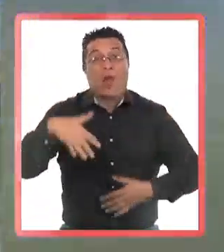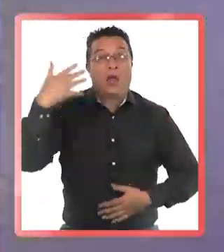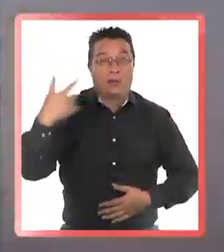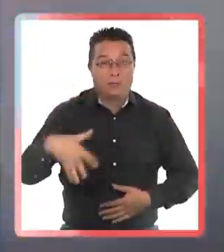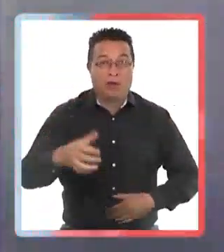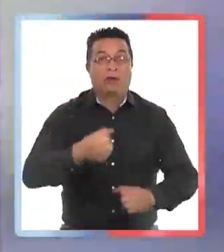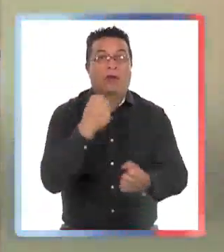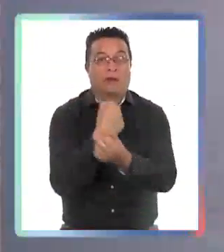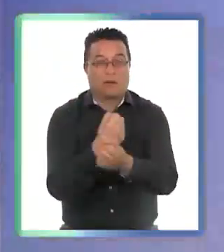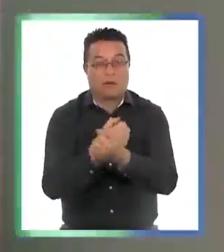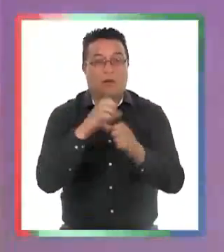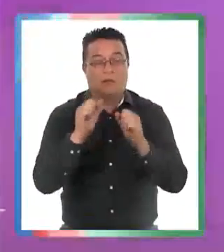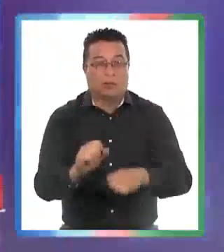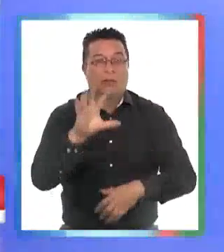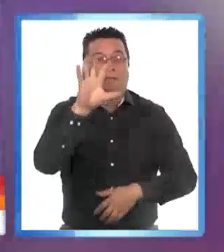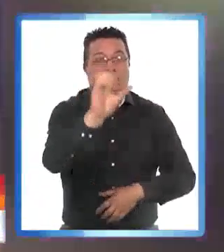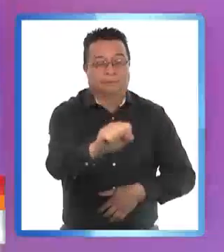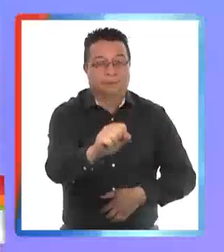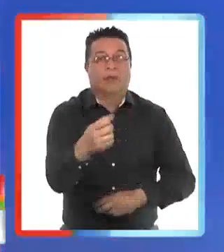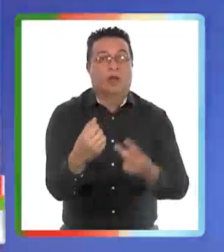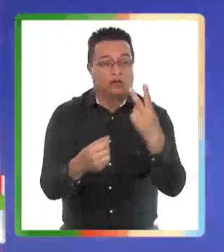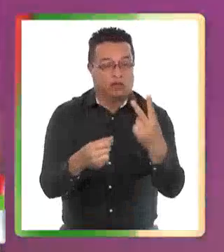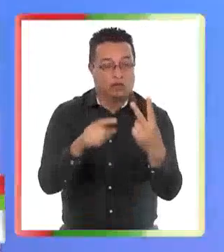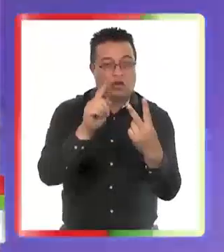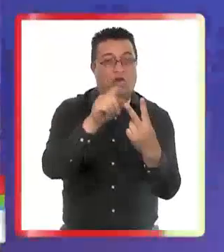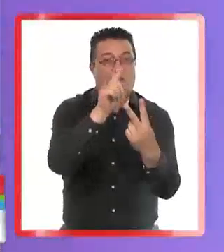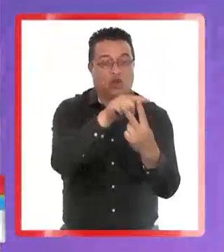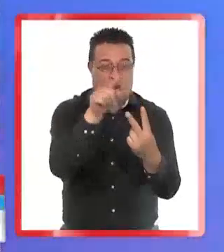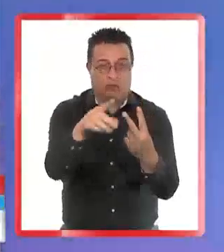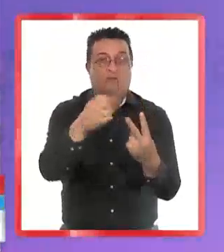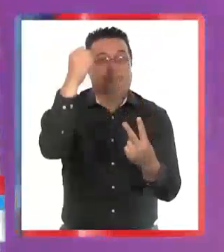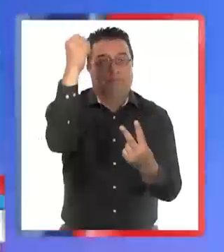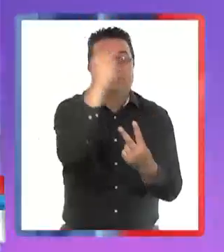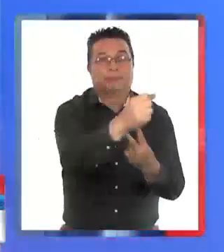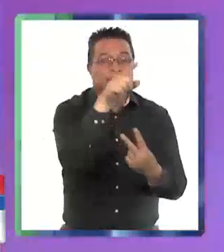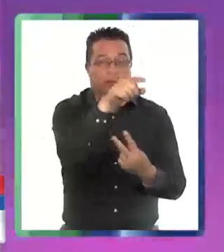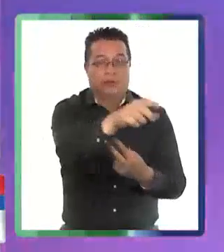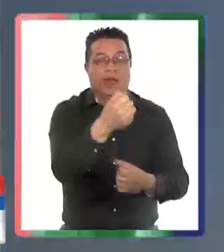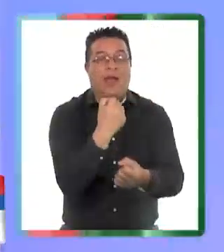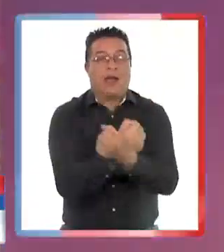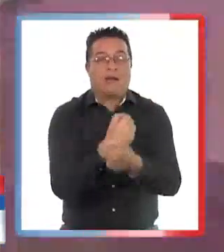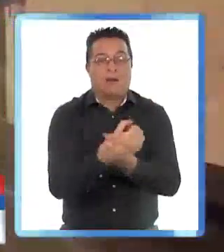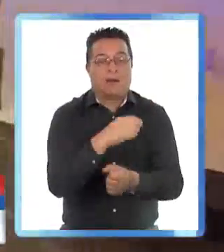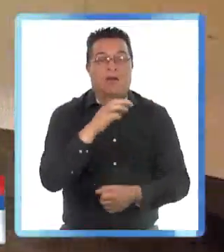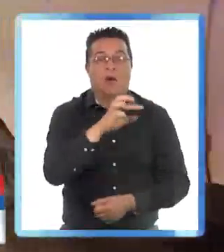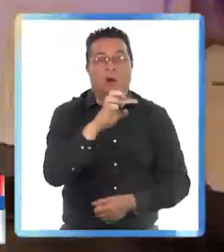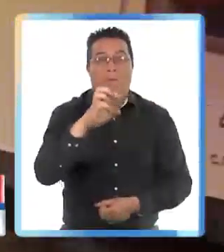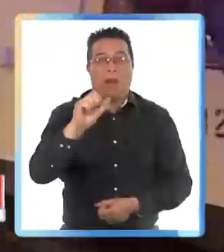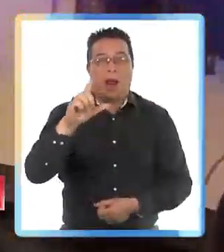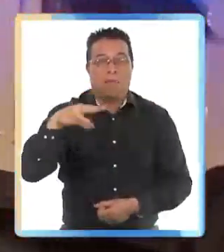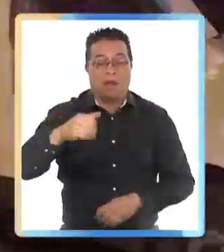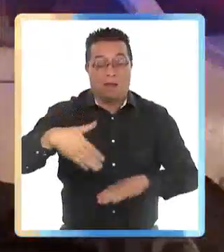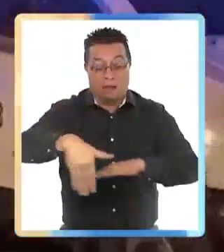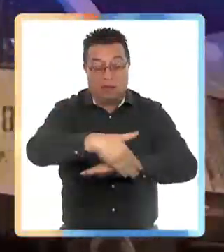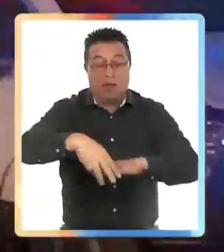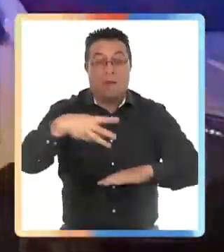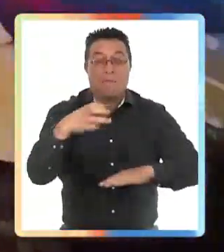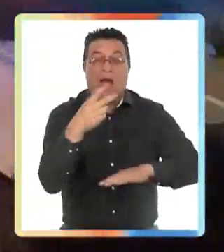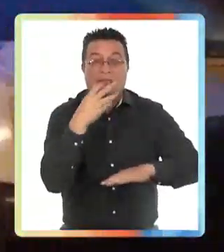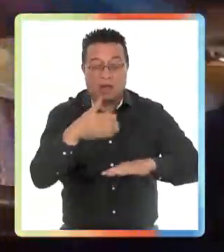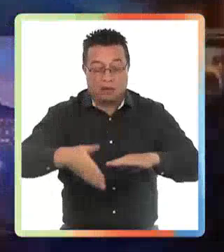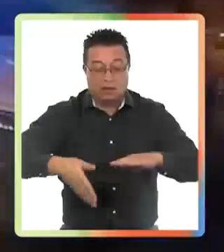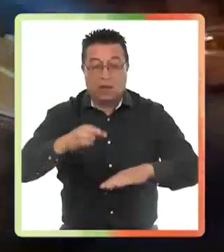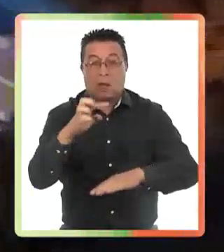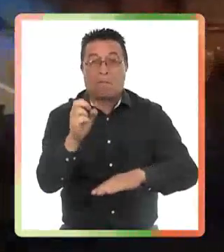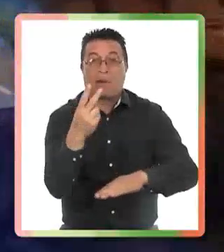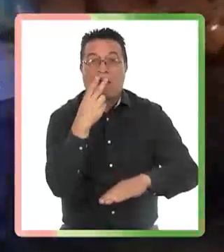Los testimonios de los vecinos fueron claves para que las policías lograran dar con el paradero de dos de los involucrados en el homicidio del cabo Daniel